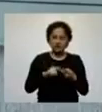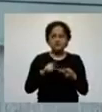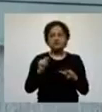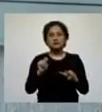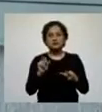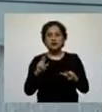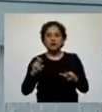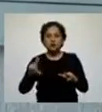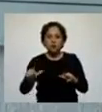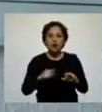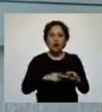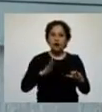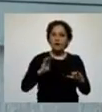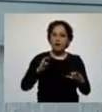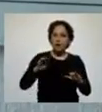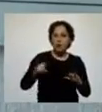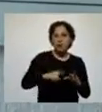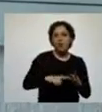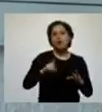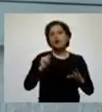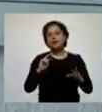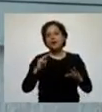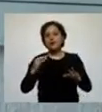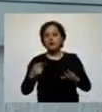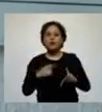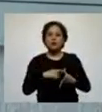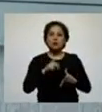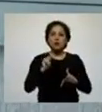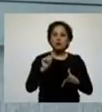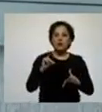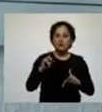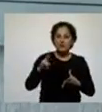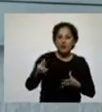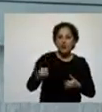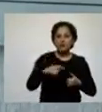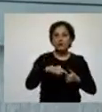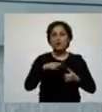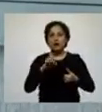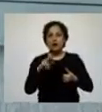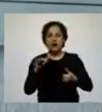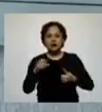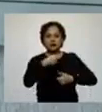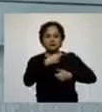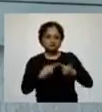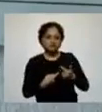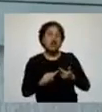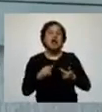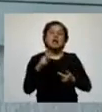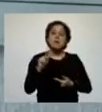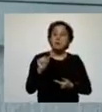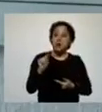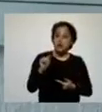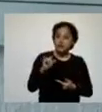bombo, los accesorios como el triángulo, el pandero, las maracas y los platillos.